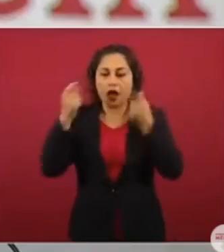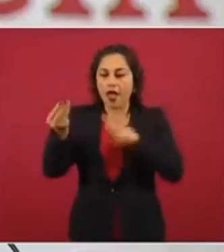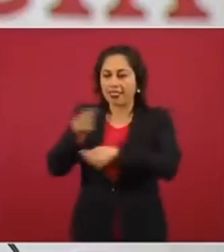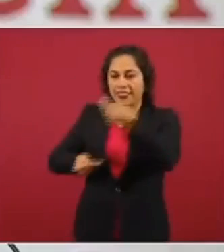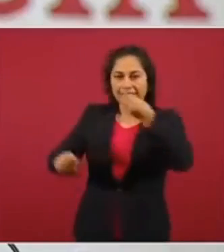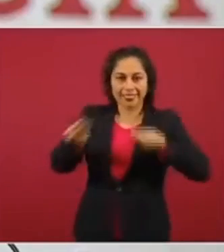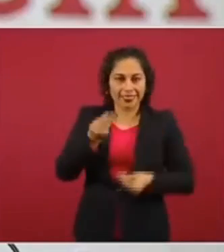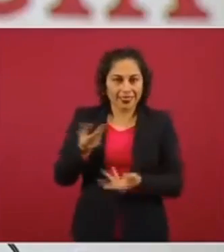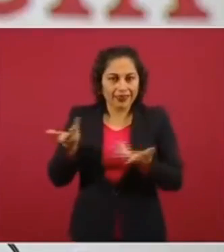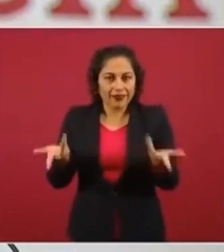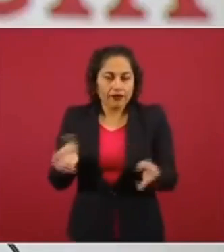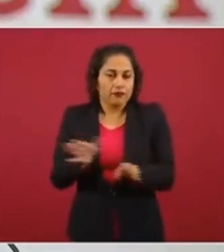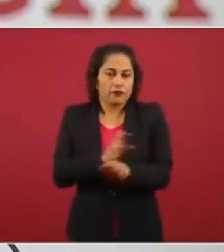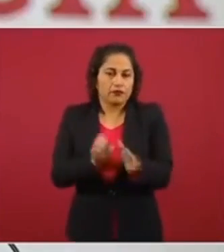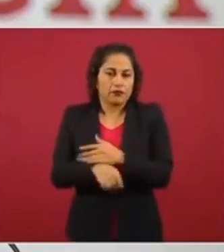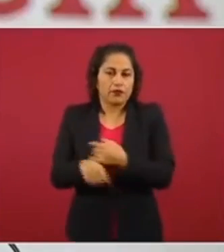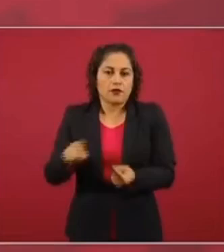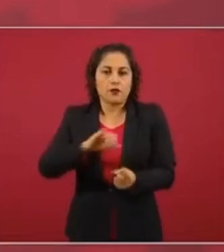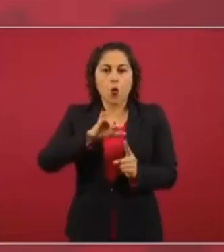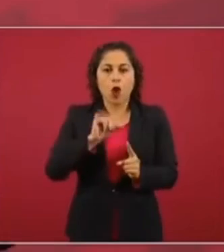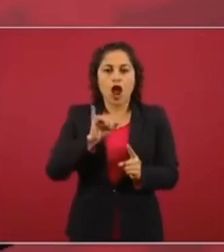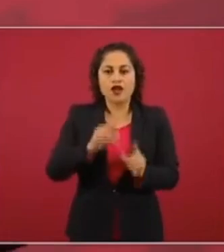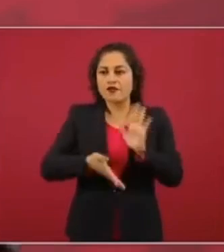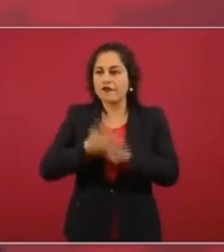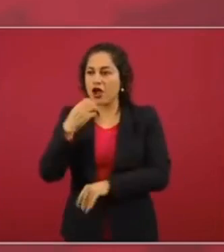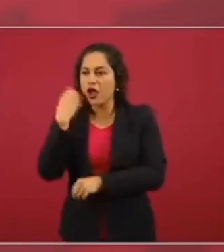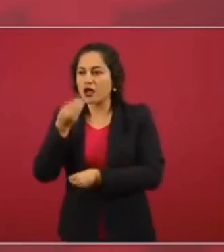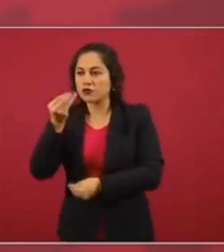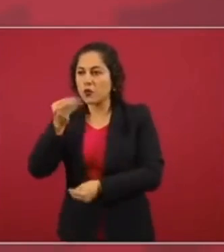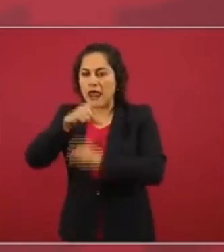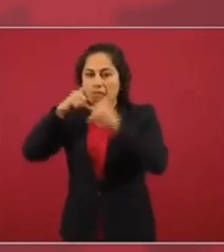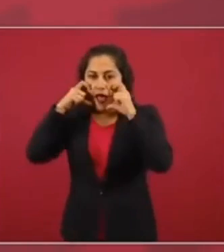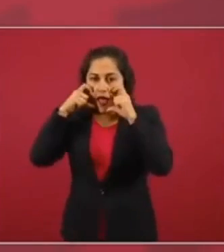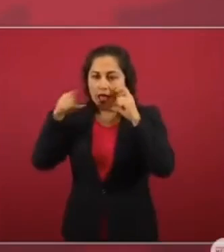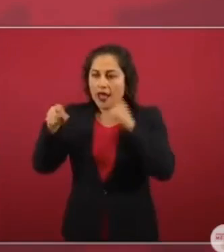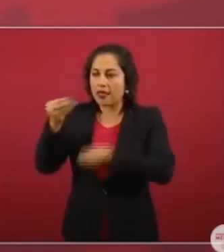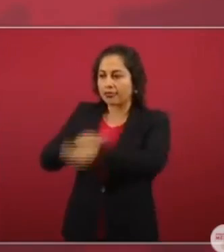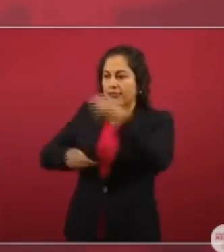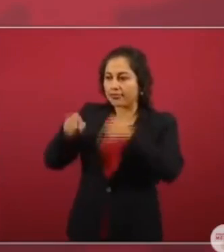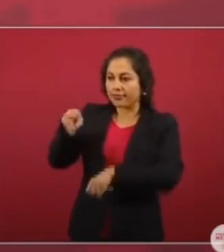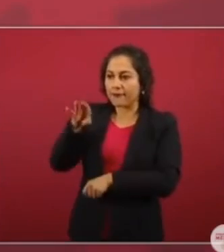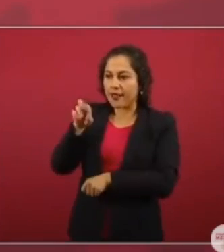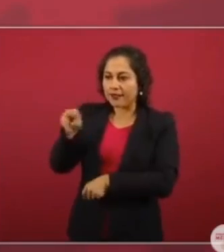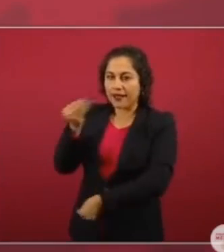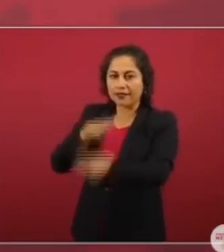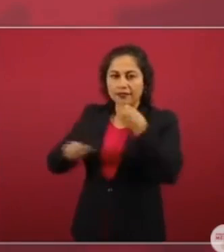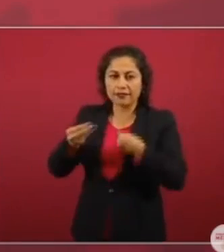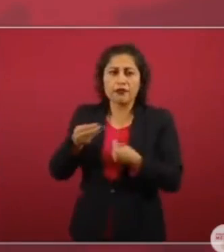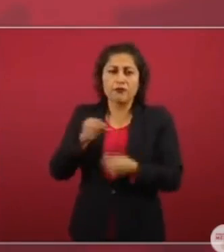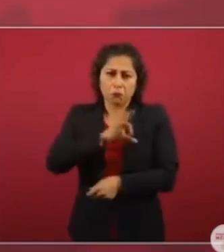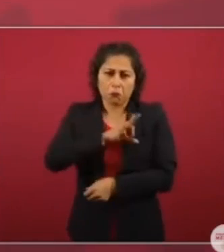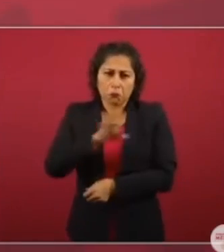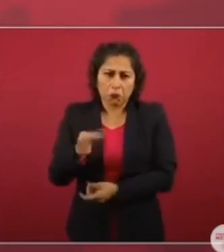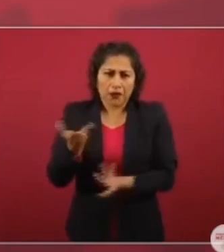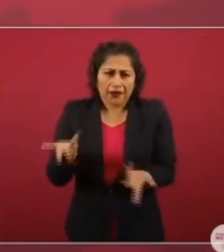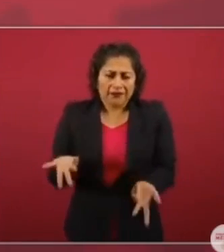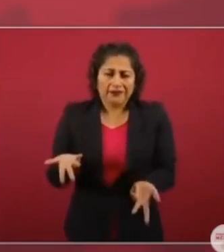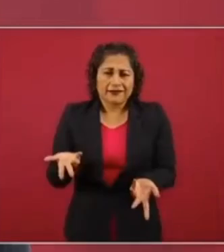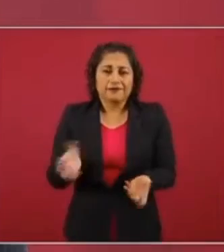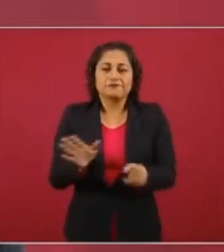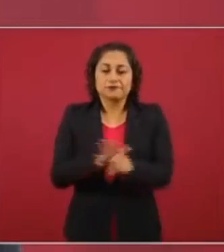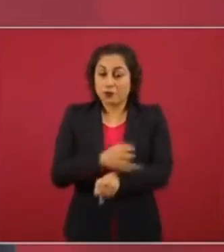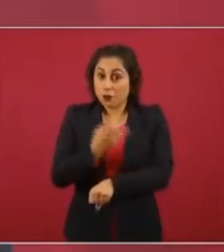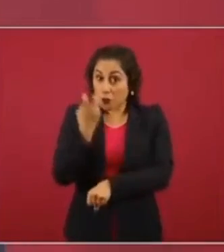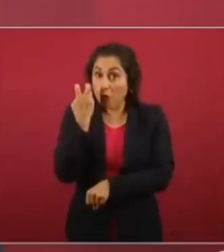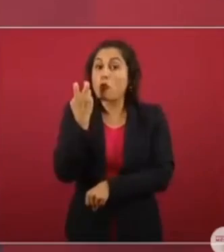cubrebocas de María, ¿no? Pueden ocurrir estas situaciones. Entonces, realmente la posibilidad real